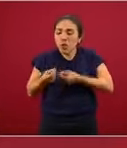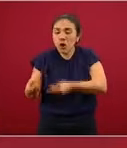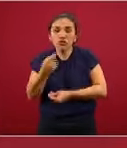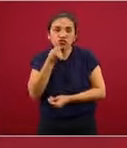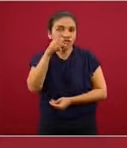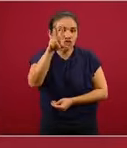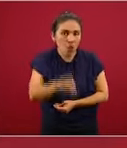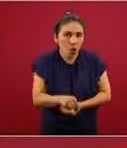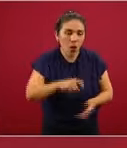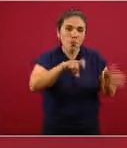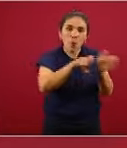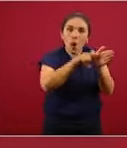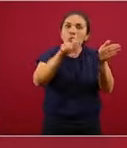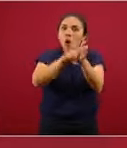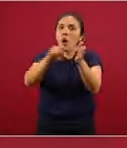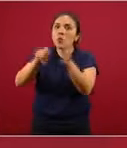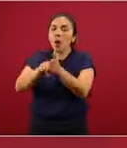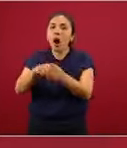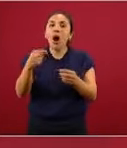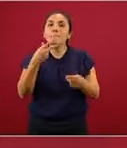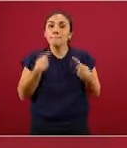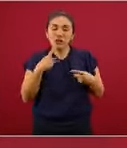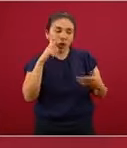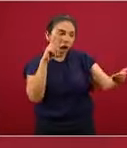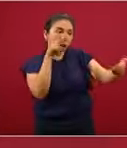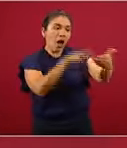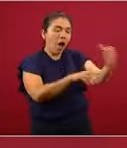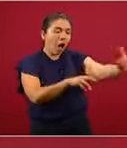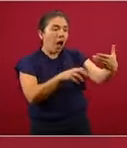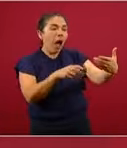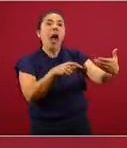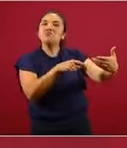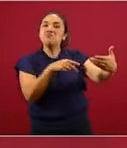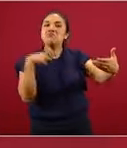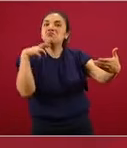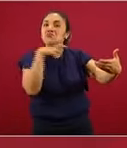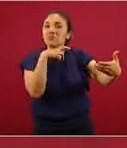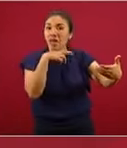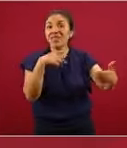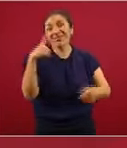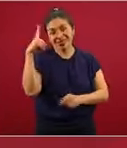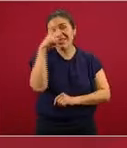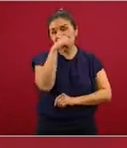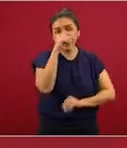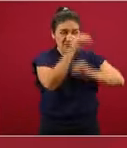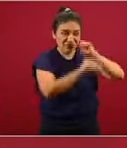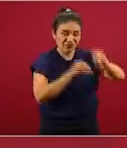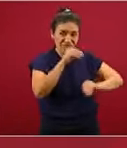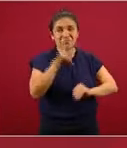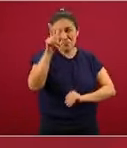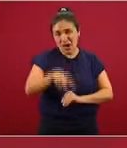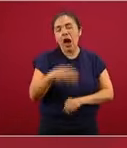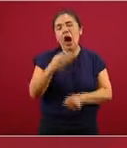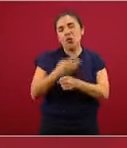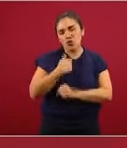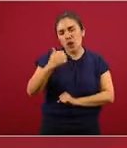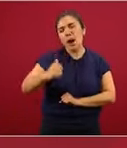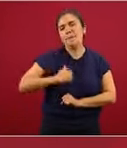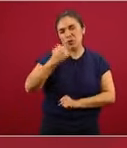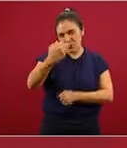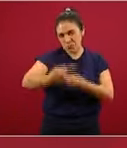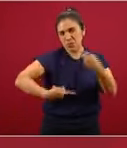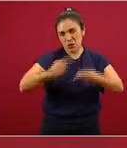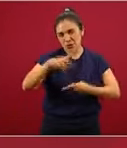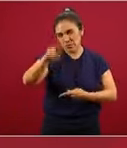niños o no se recomienda usar en niños. Entonces, es complejo el diseño del etiquetado en ese sentido. Ahora, aprovecho su pregunta,